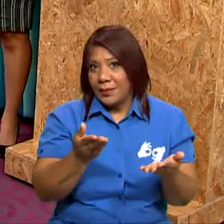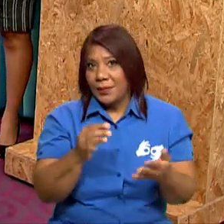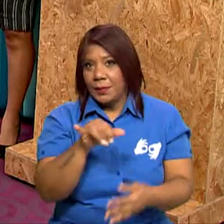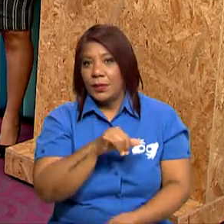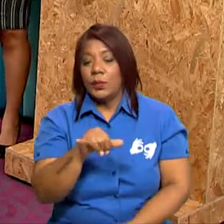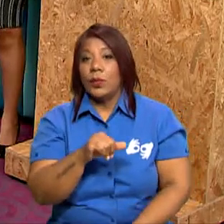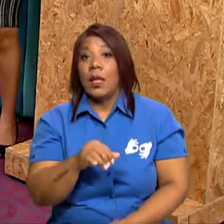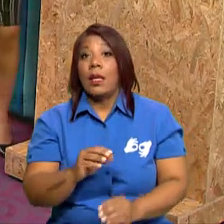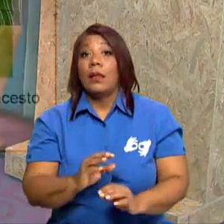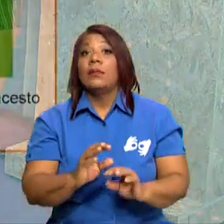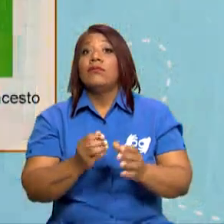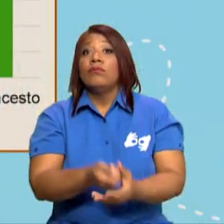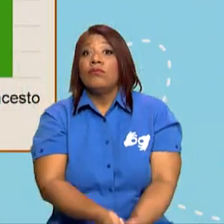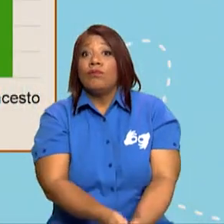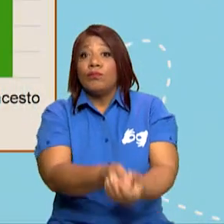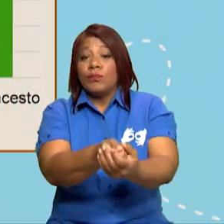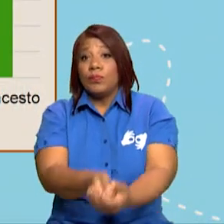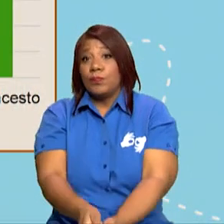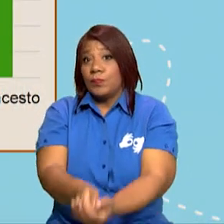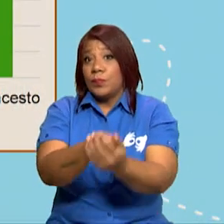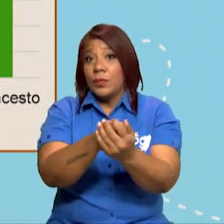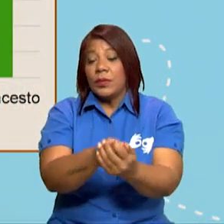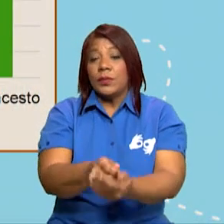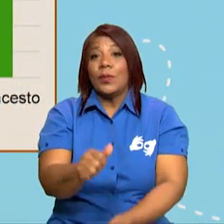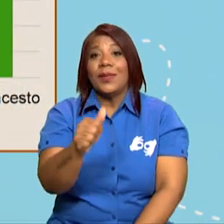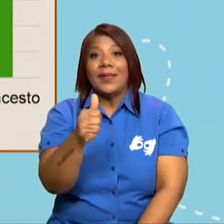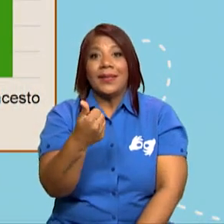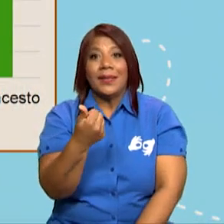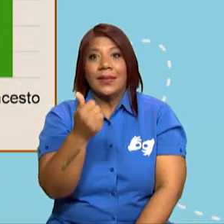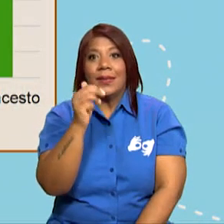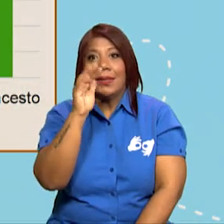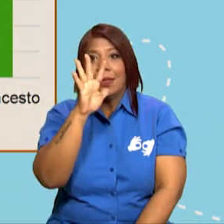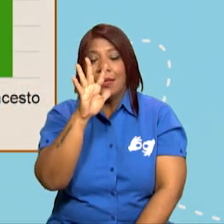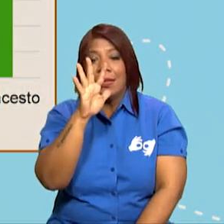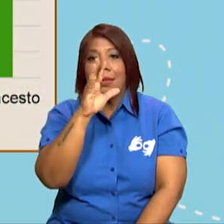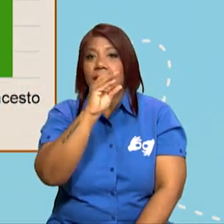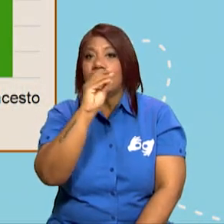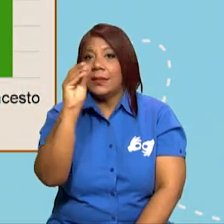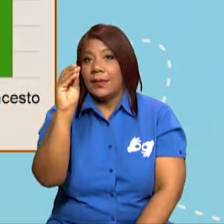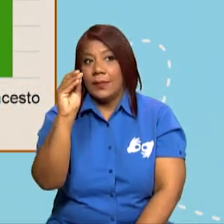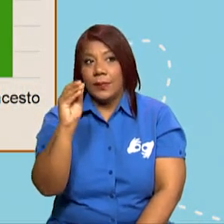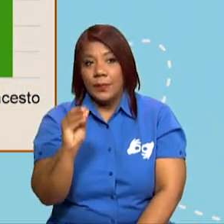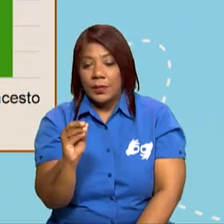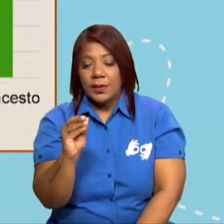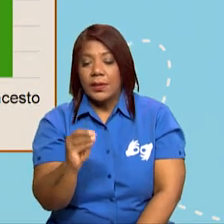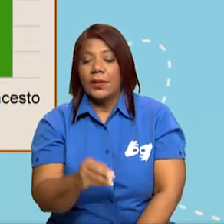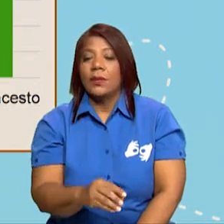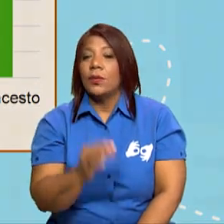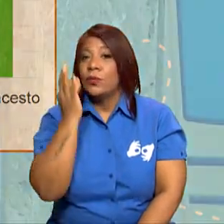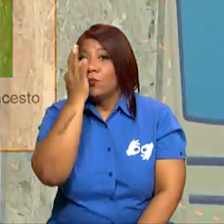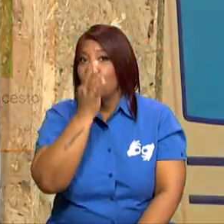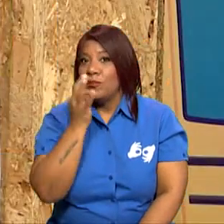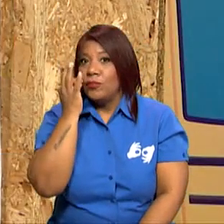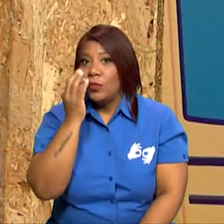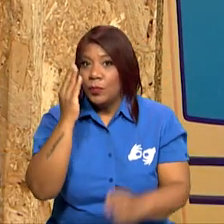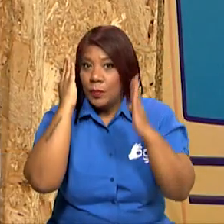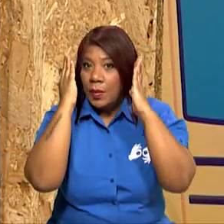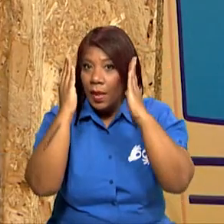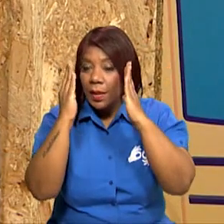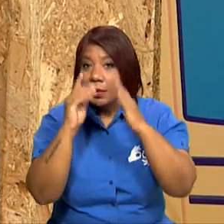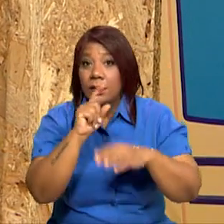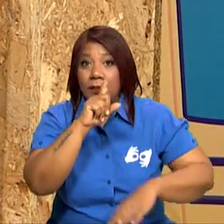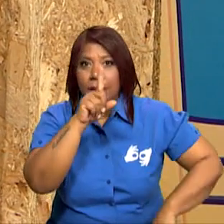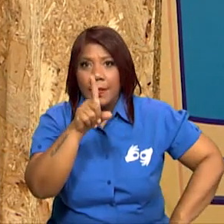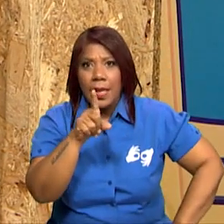voleibol me llega a 15%. Te voy a hacer unas preguntas después, Fluffy, así que presta mucha atención a nuestra